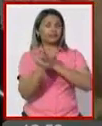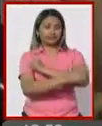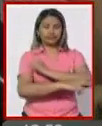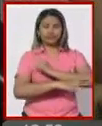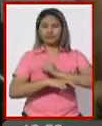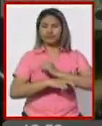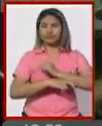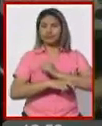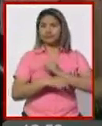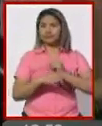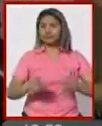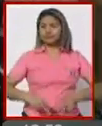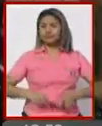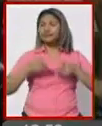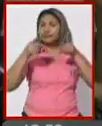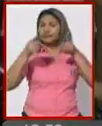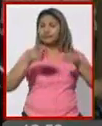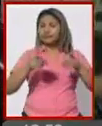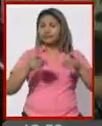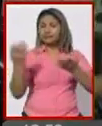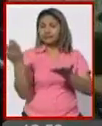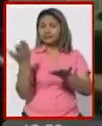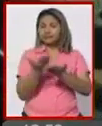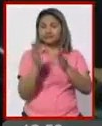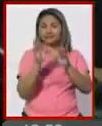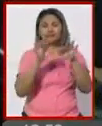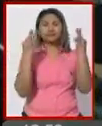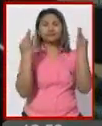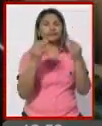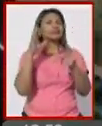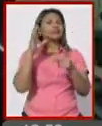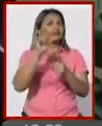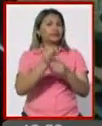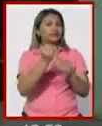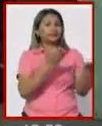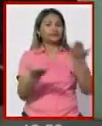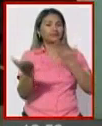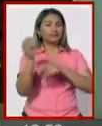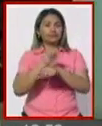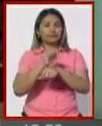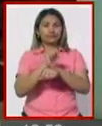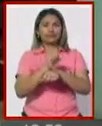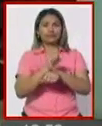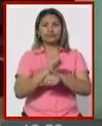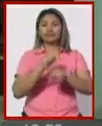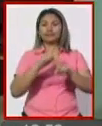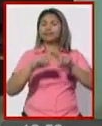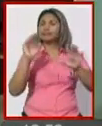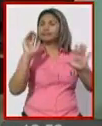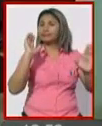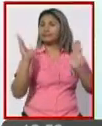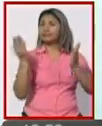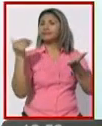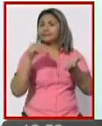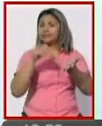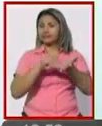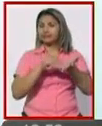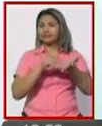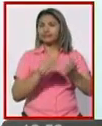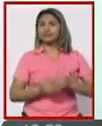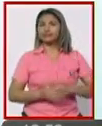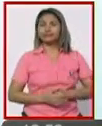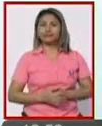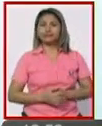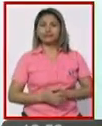también atrás y la denuncié. Vinieron sus familiares y la agarraron. Yo me fui a mi trabajo, pero parece que volvieron ellos y ya se la agarraron con mi casa,